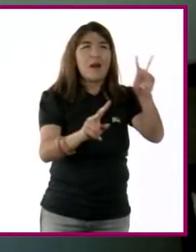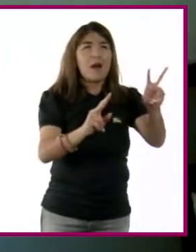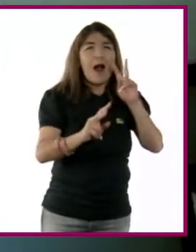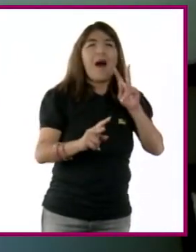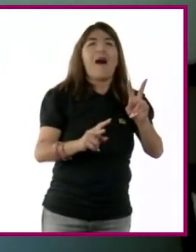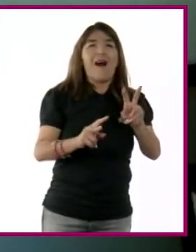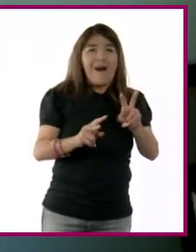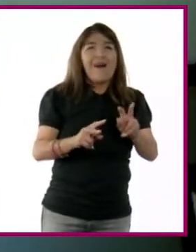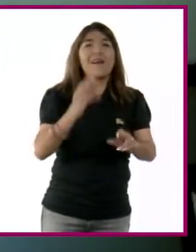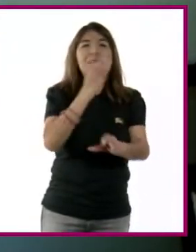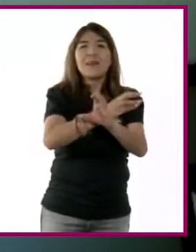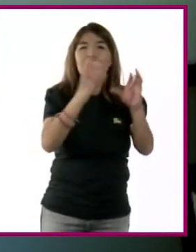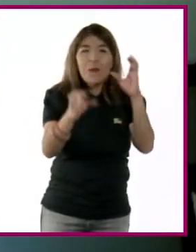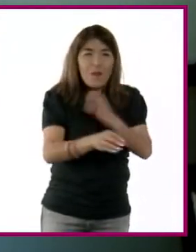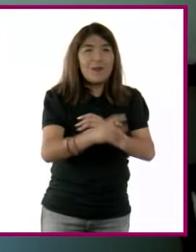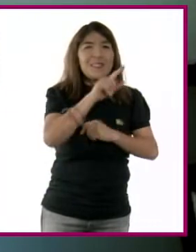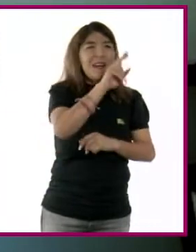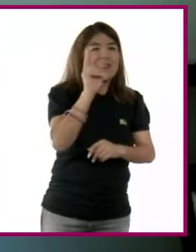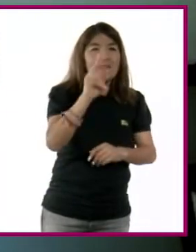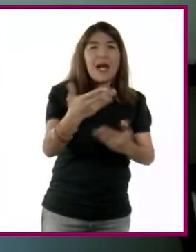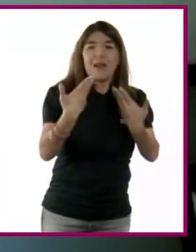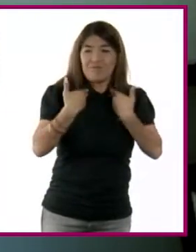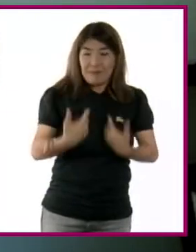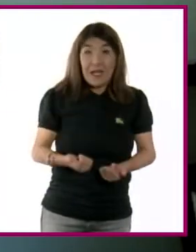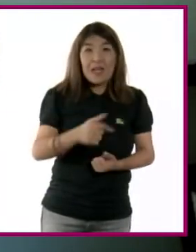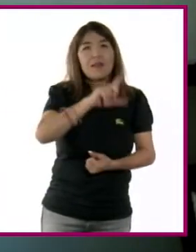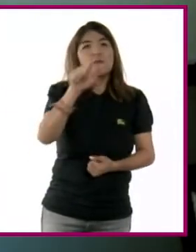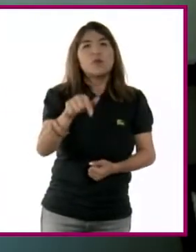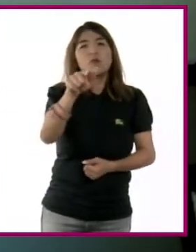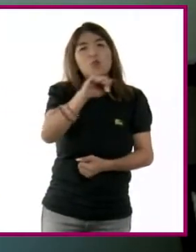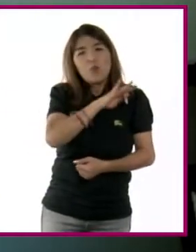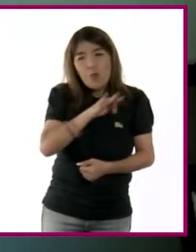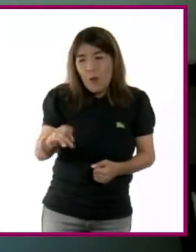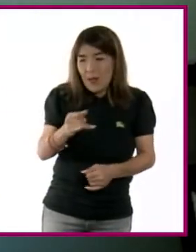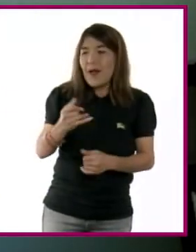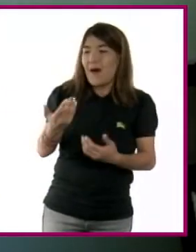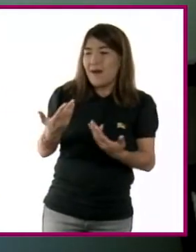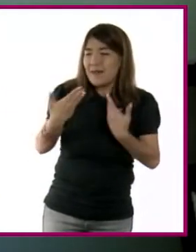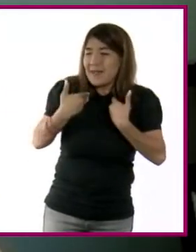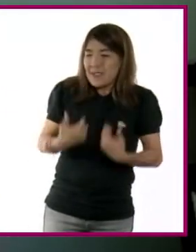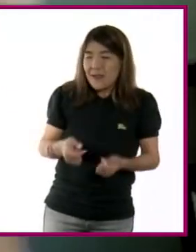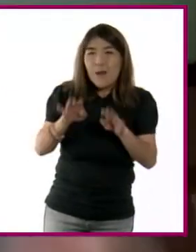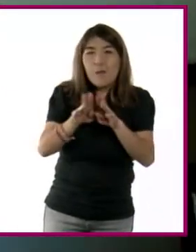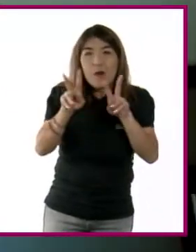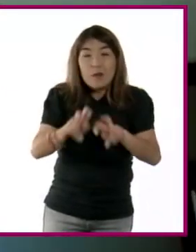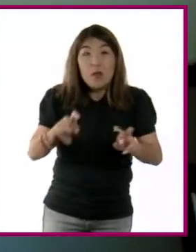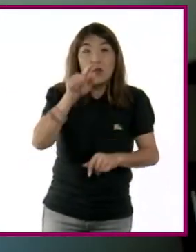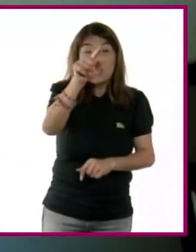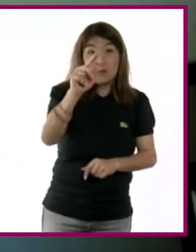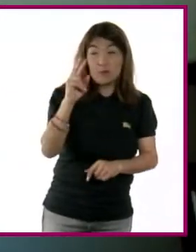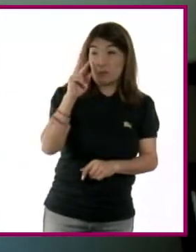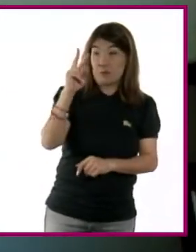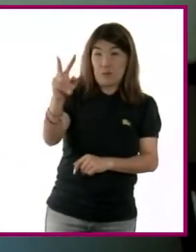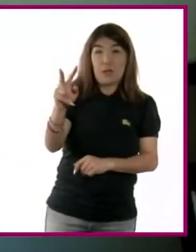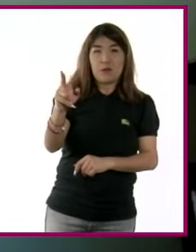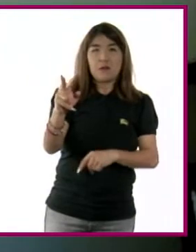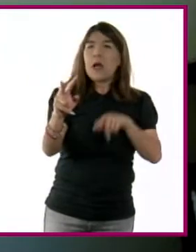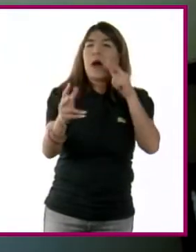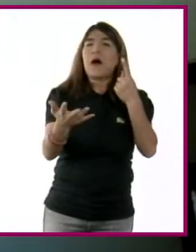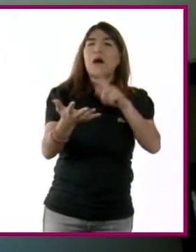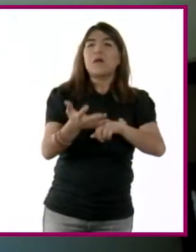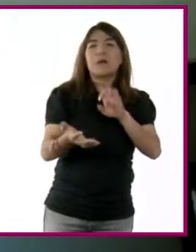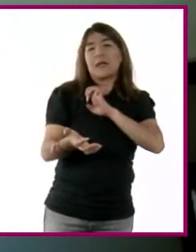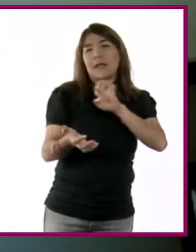que probablemente no sabemos en este momento. Es decir, a través de la observación yo puedo ver que